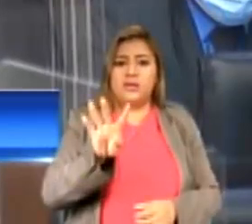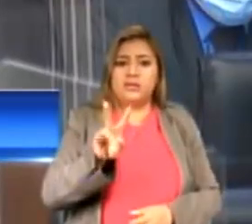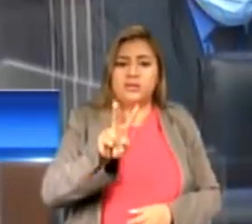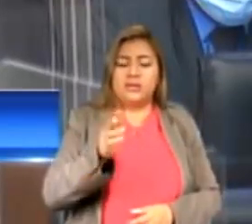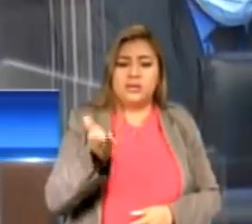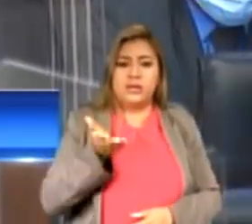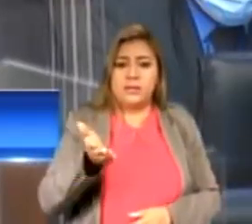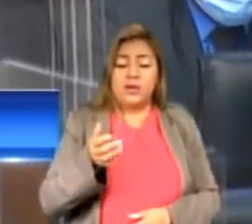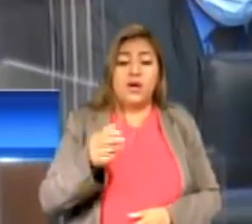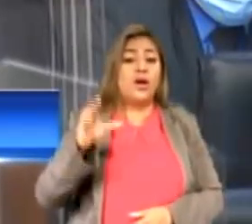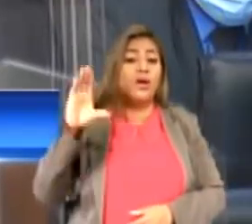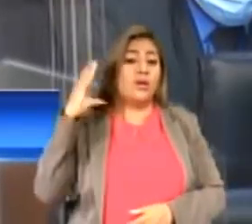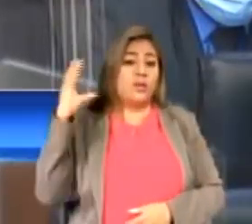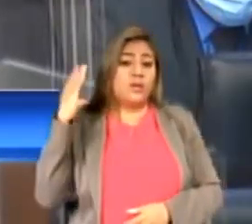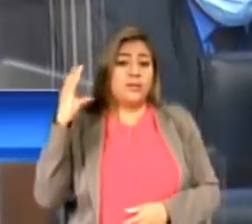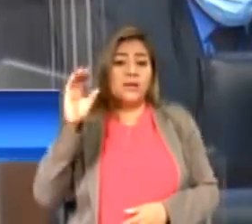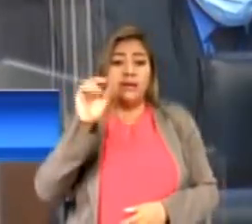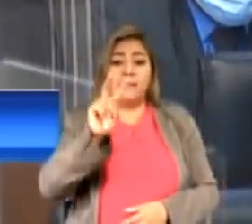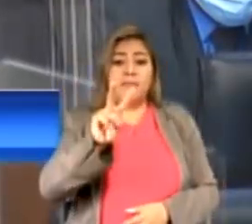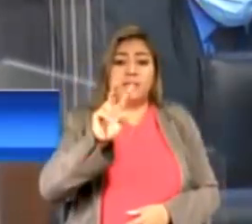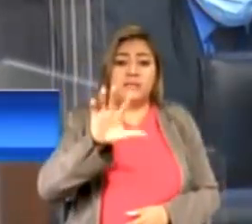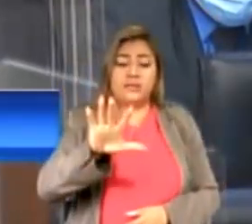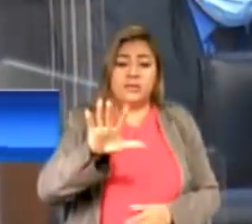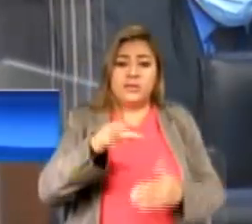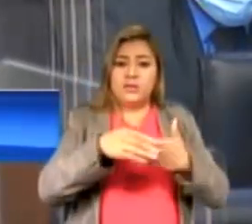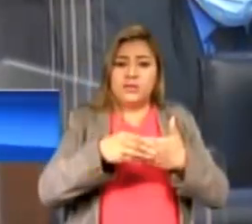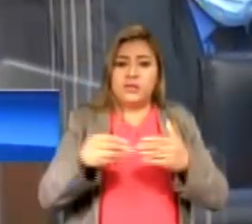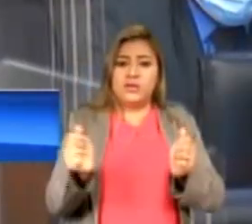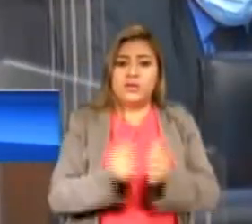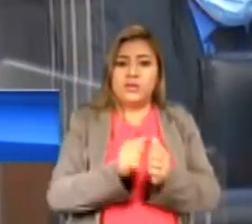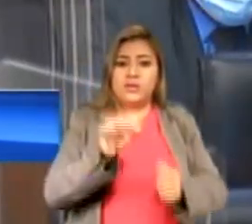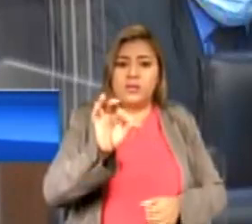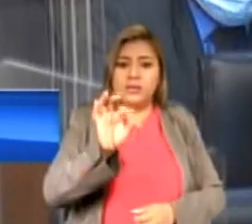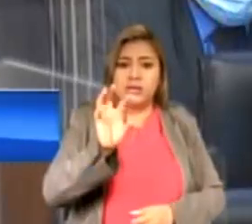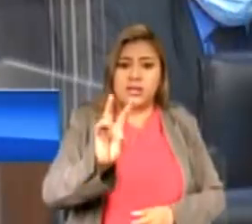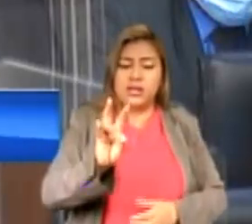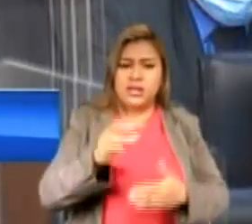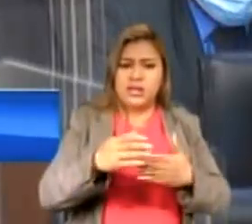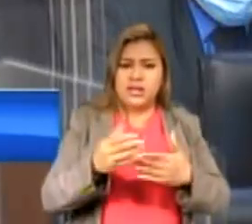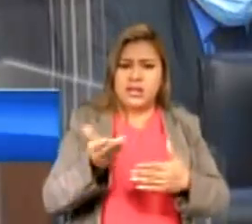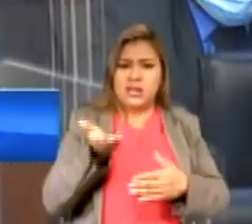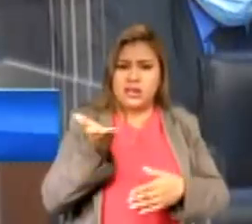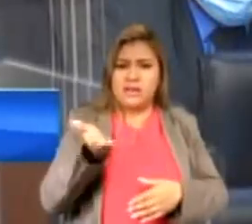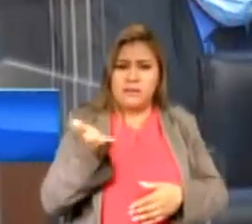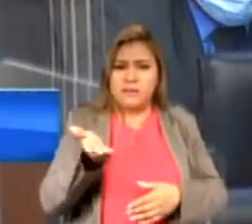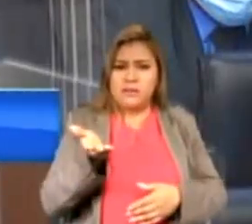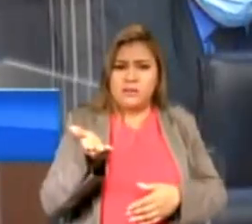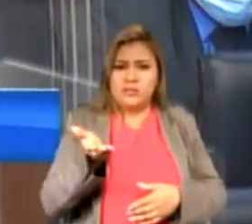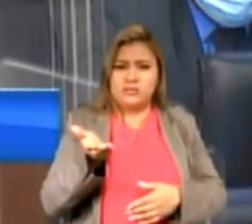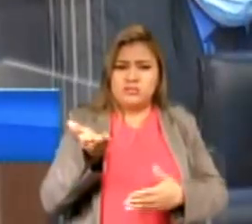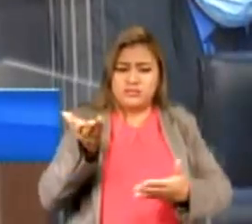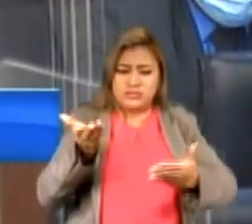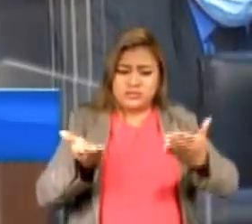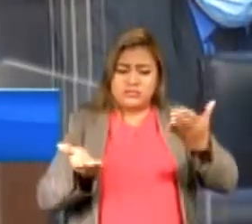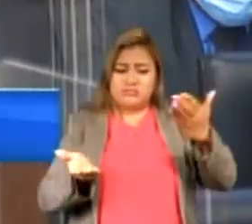en Colombia, $25 con 97 centavos. Es decir, un sobrecosto del